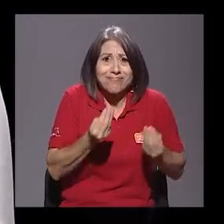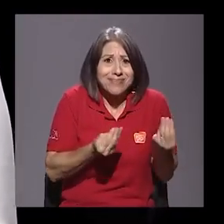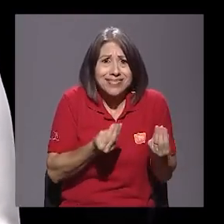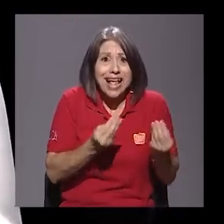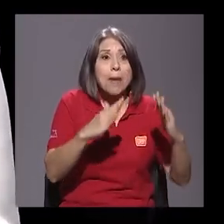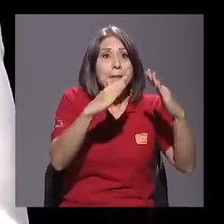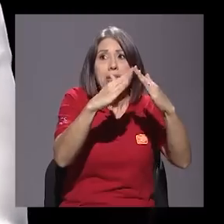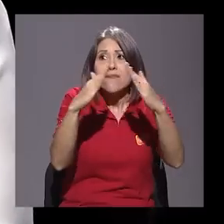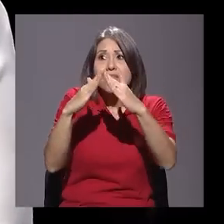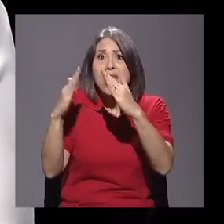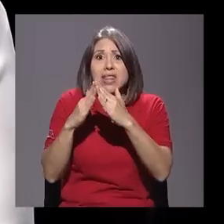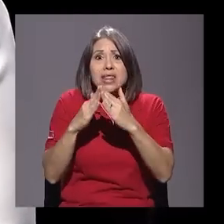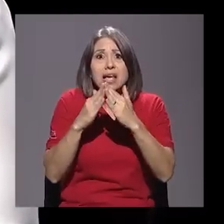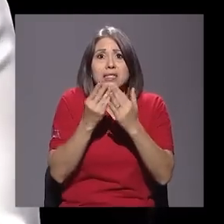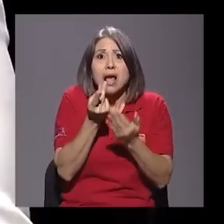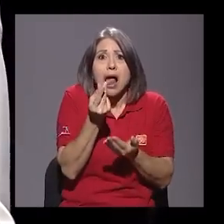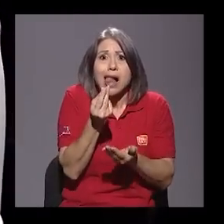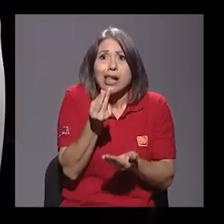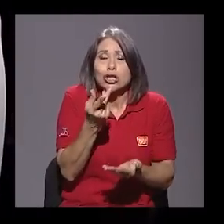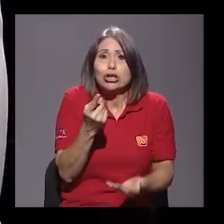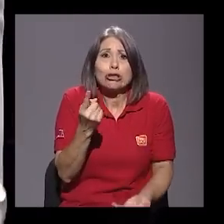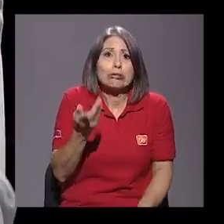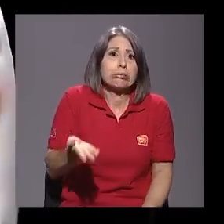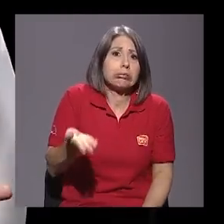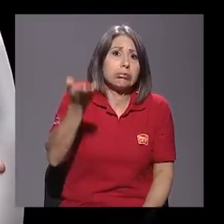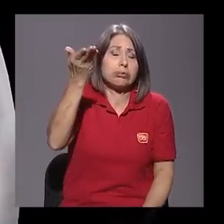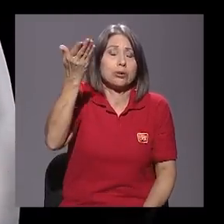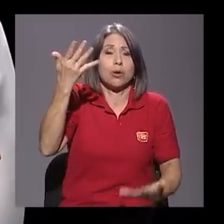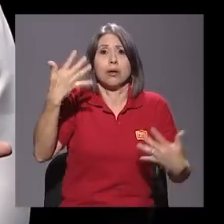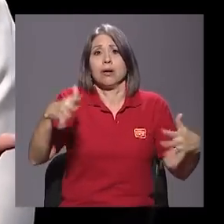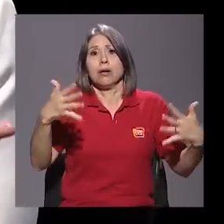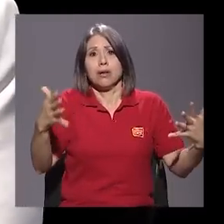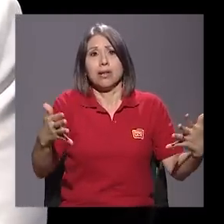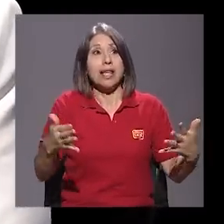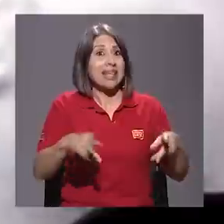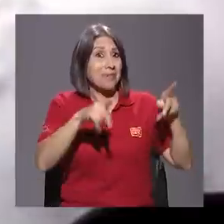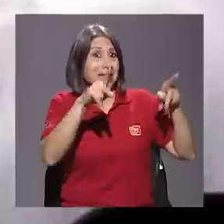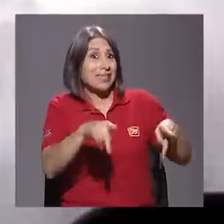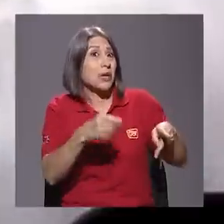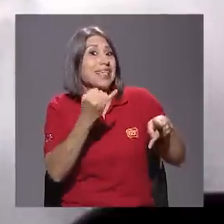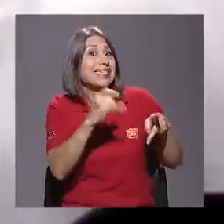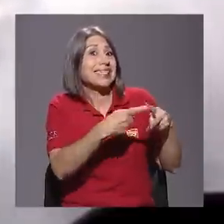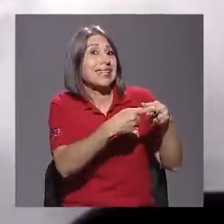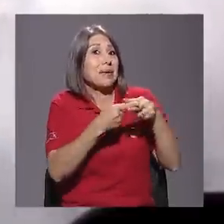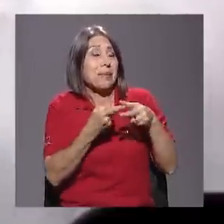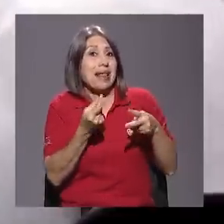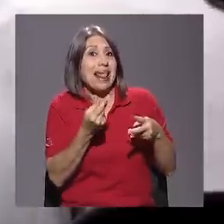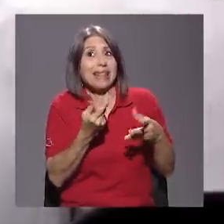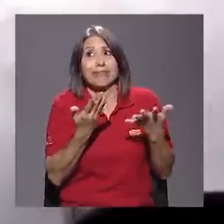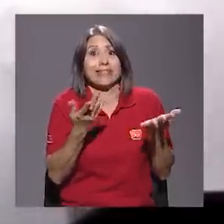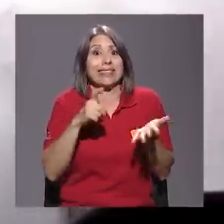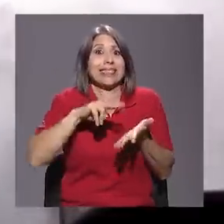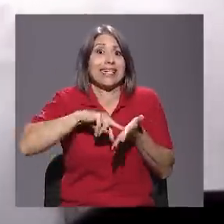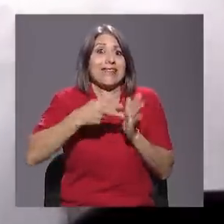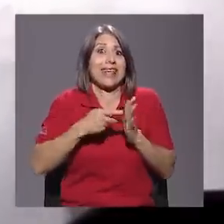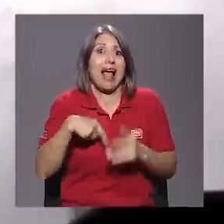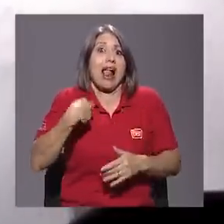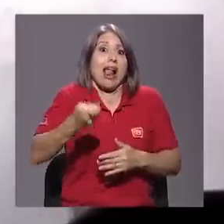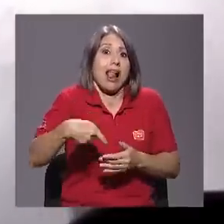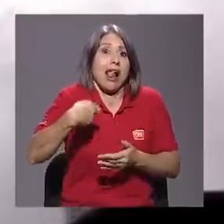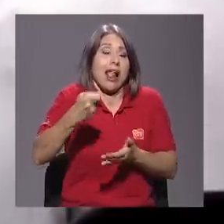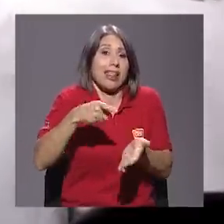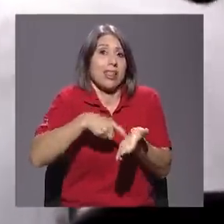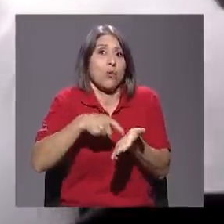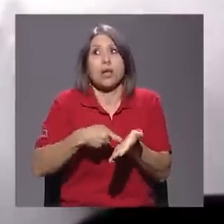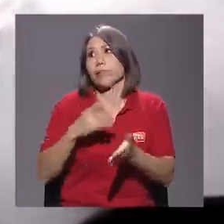esas viviendas están en una burbuja, digamos, que va por los aires. Y se endeudarían casi al porcentaje